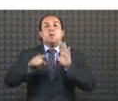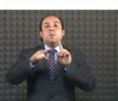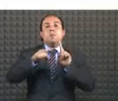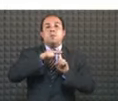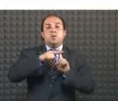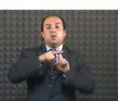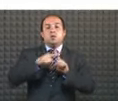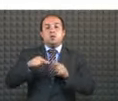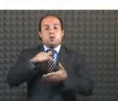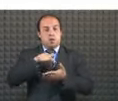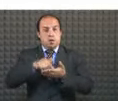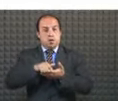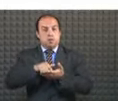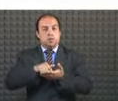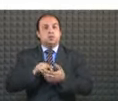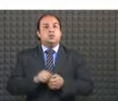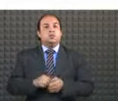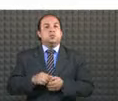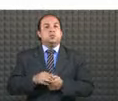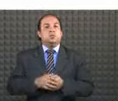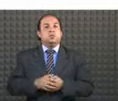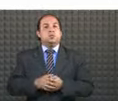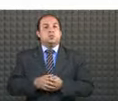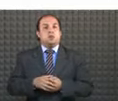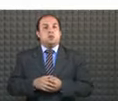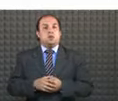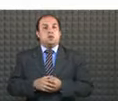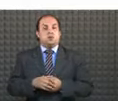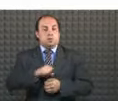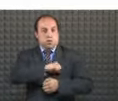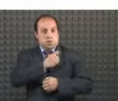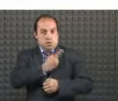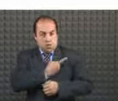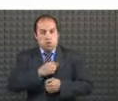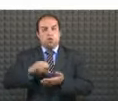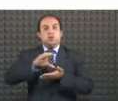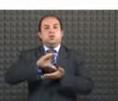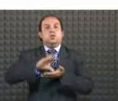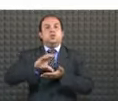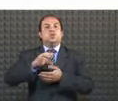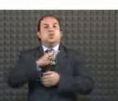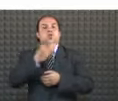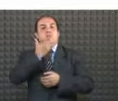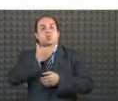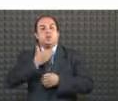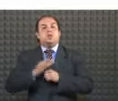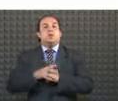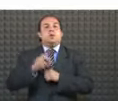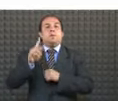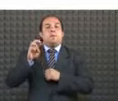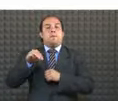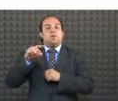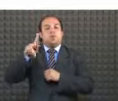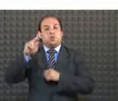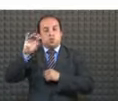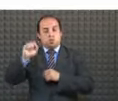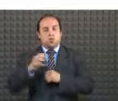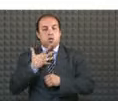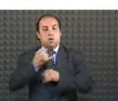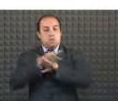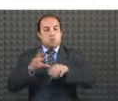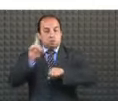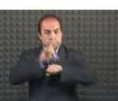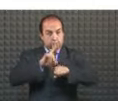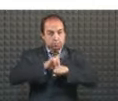los centros comerciales, macroquioscos y centros de salud de la ciudad, que son las pruebas que tenemos día con día, información muy oportuna porque son en su gran